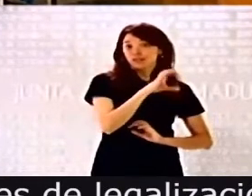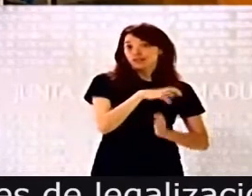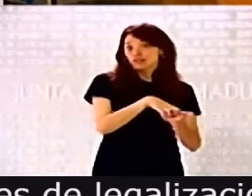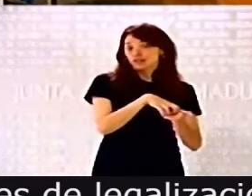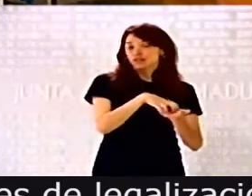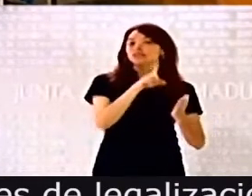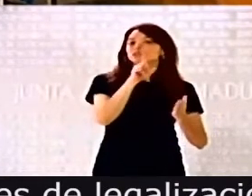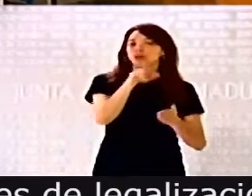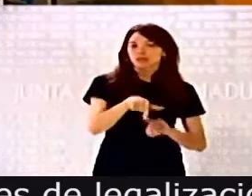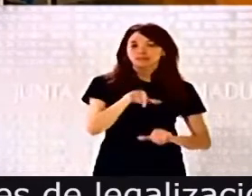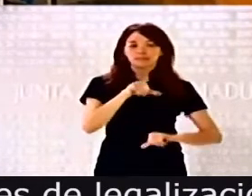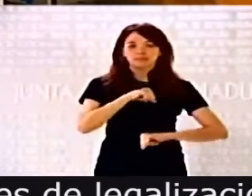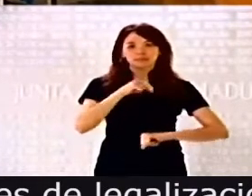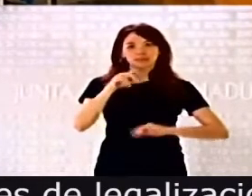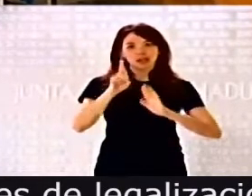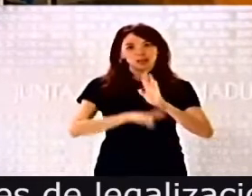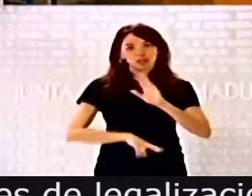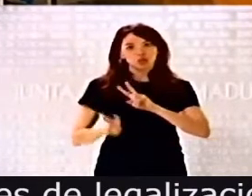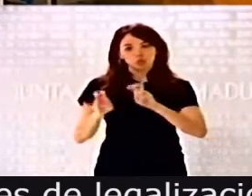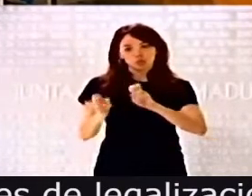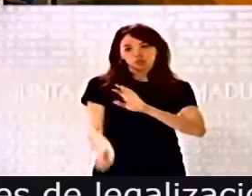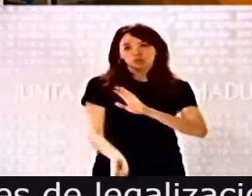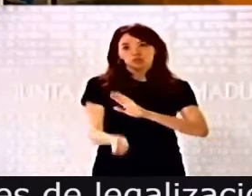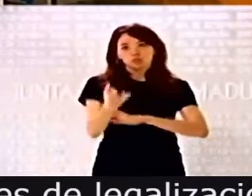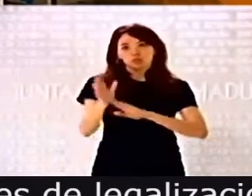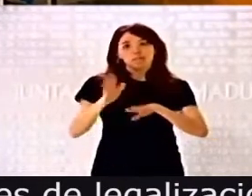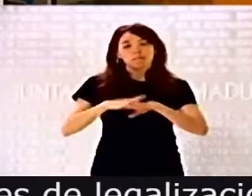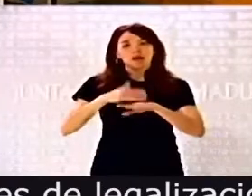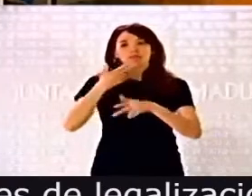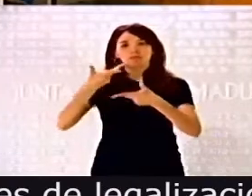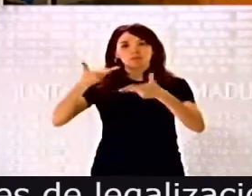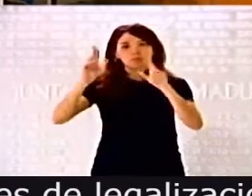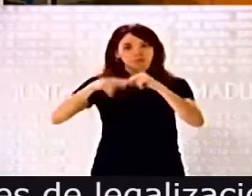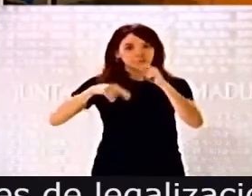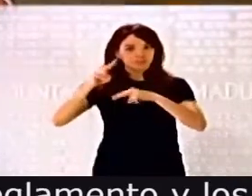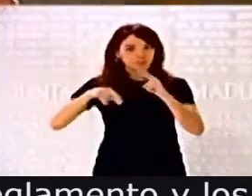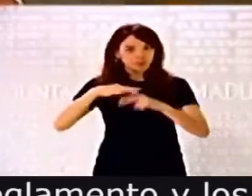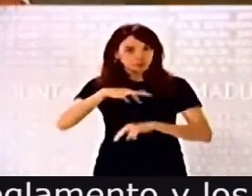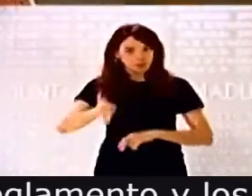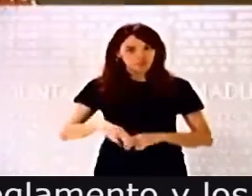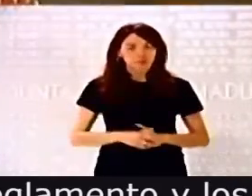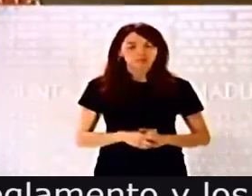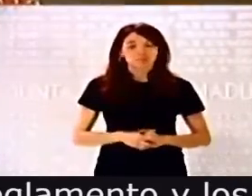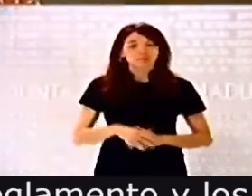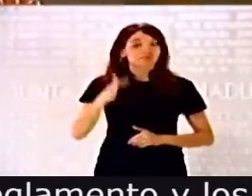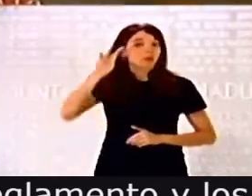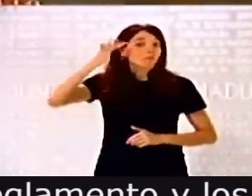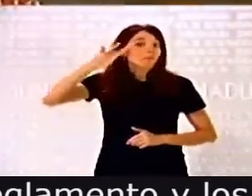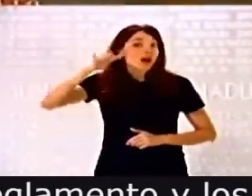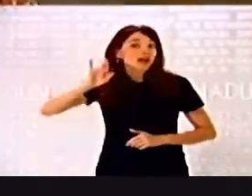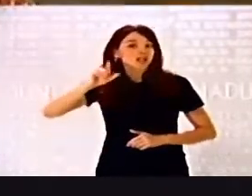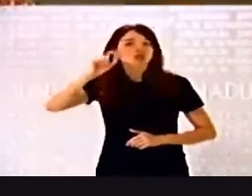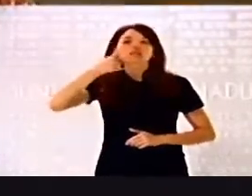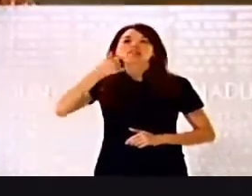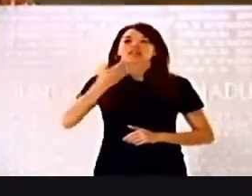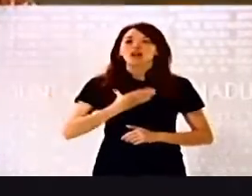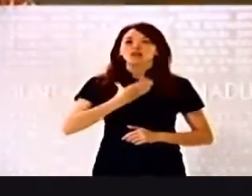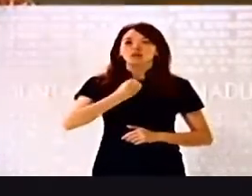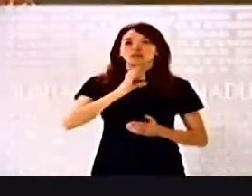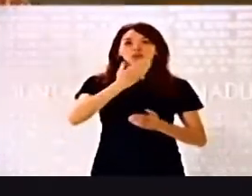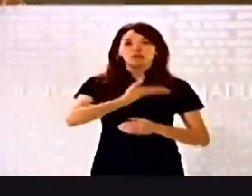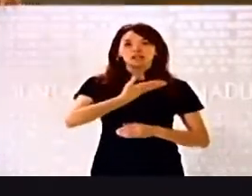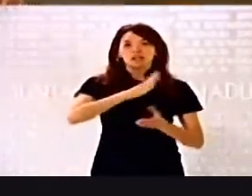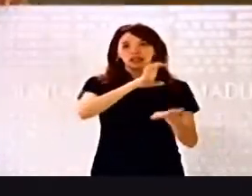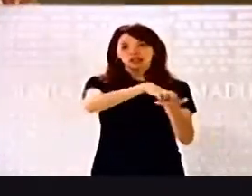también a la espera de ese reglamento para la legalización. Me imagino, José Luis, que te refieres al Ayuntamiento de Plasencia